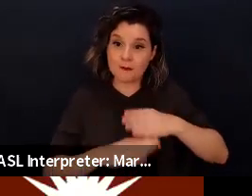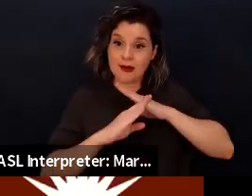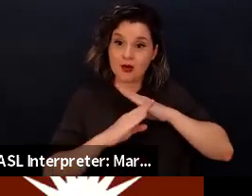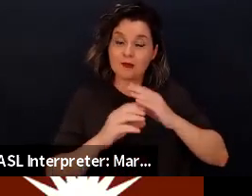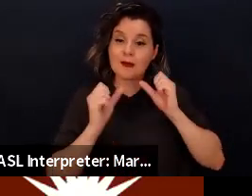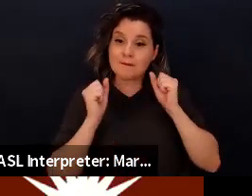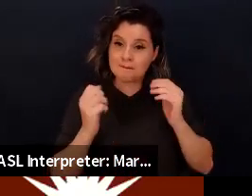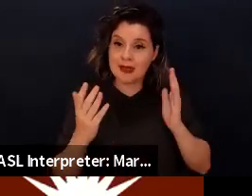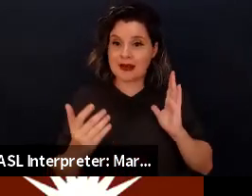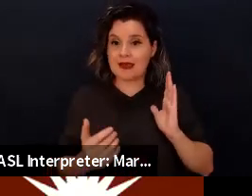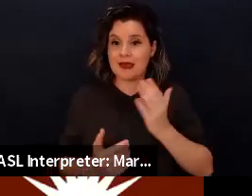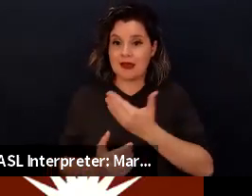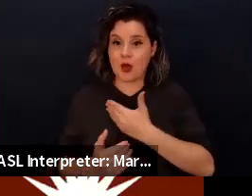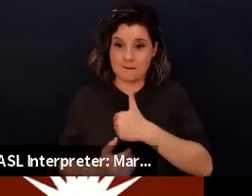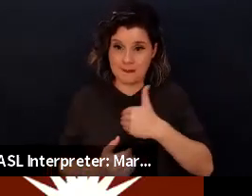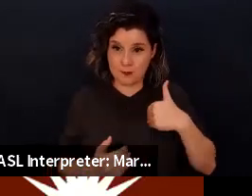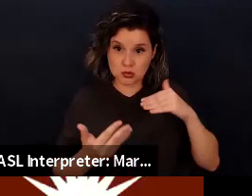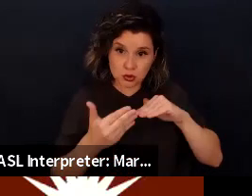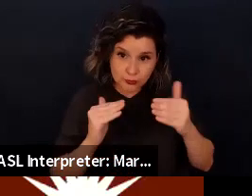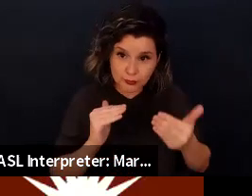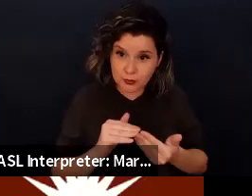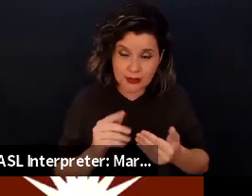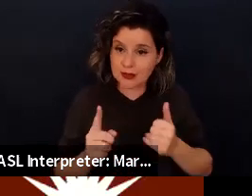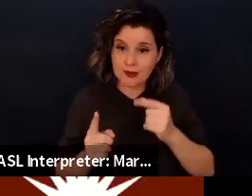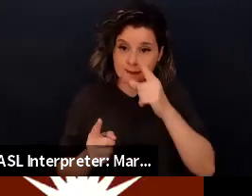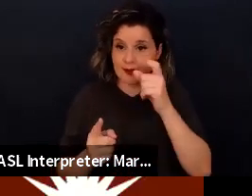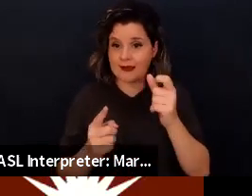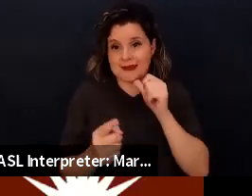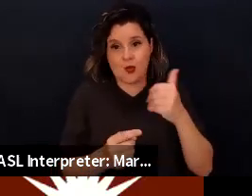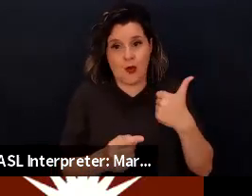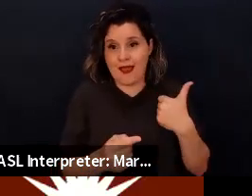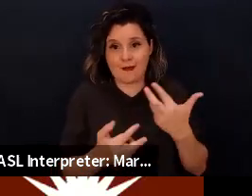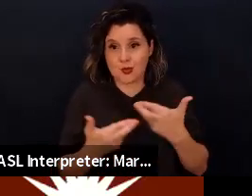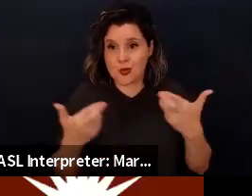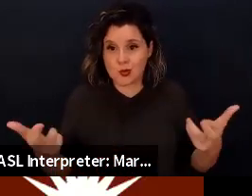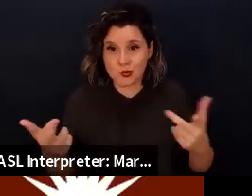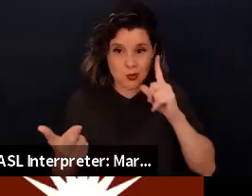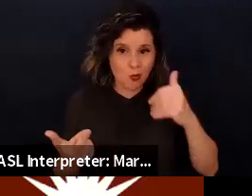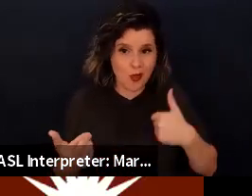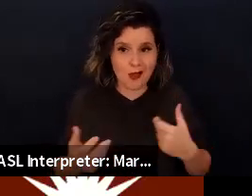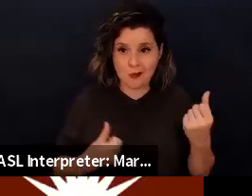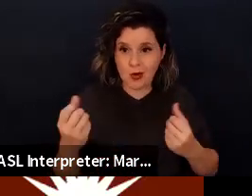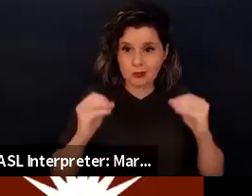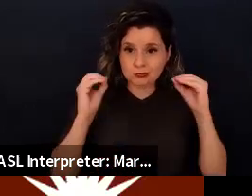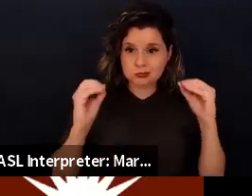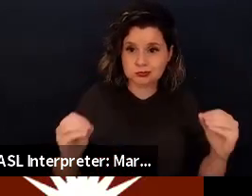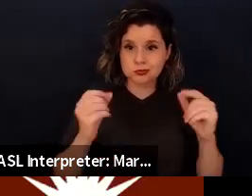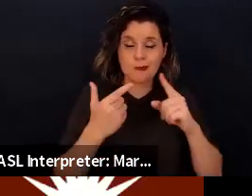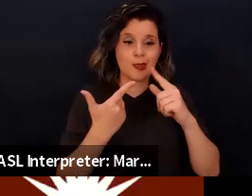de nuestros miembros de la comunidad, porque no tienen los recursos, no tienen un carro, están